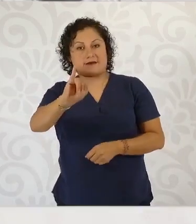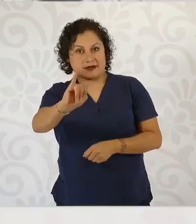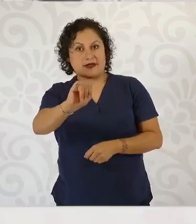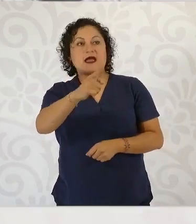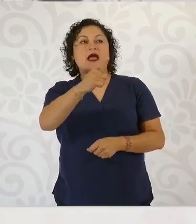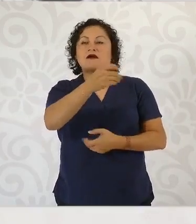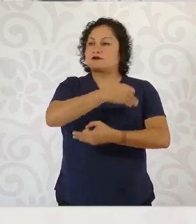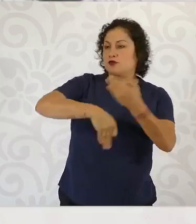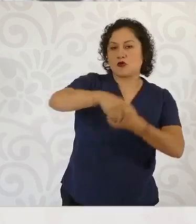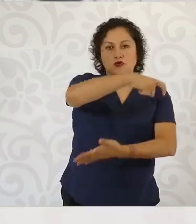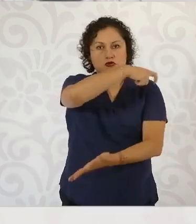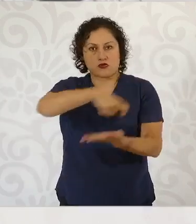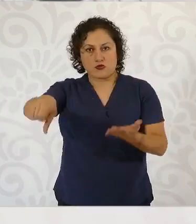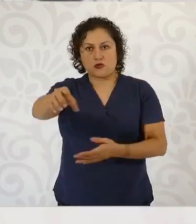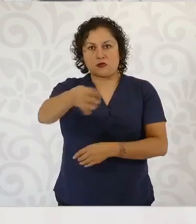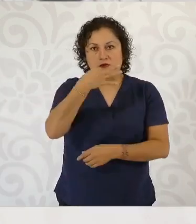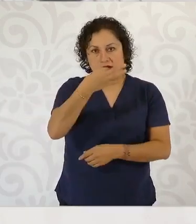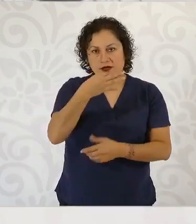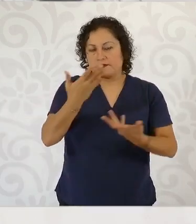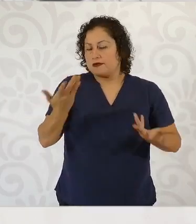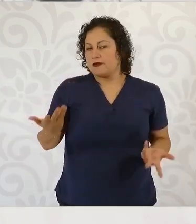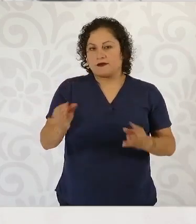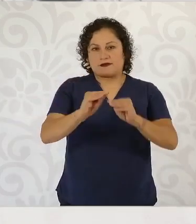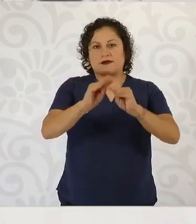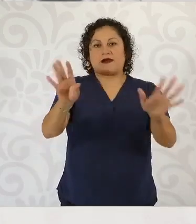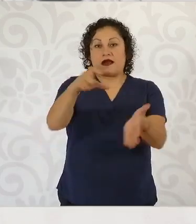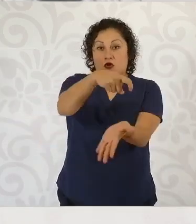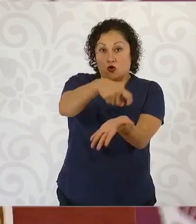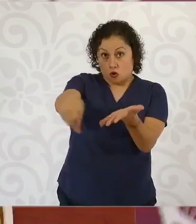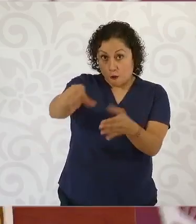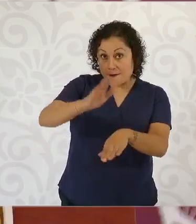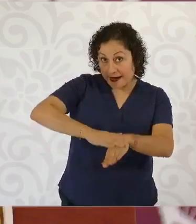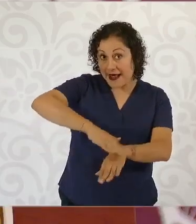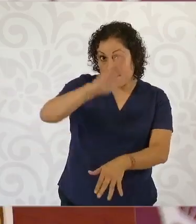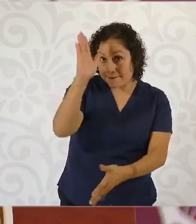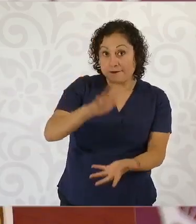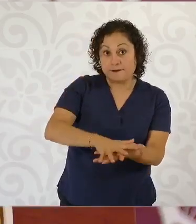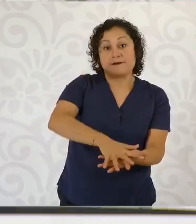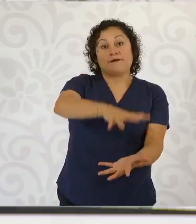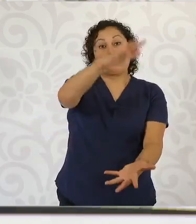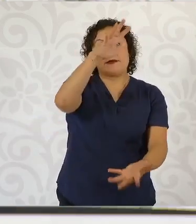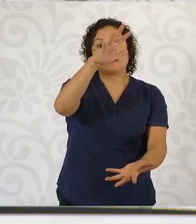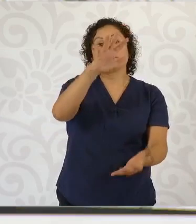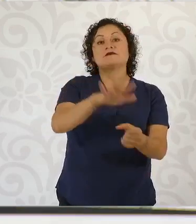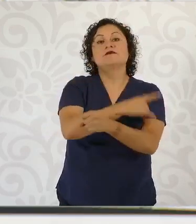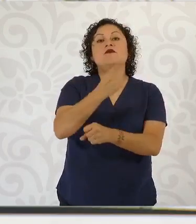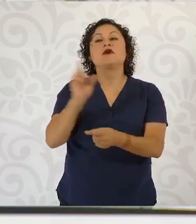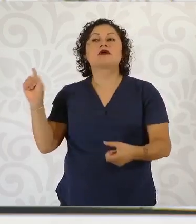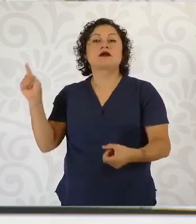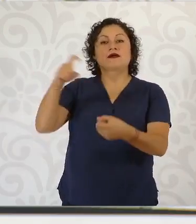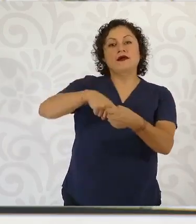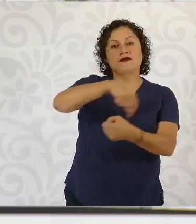Entonces, claro, la federación pues tiene una compra mayor porque ya tiene la parte de la compra de la Ciudad de México que